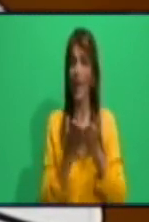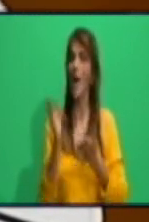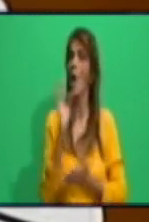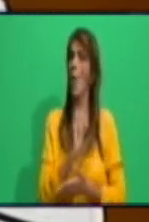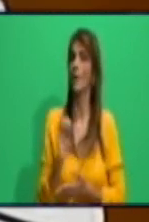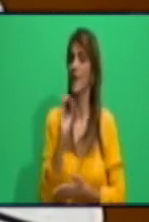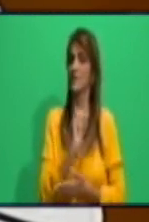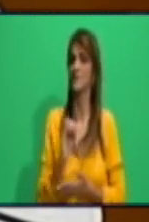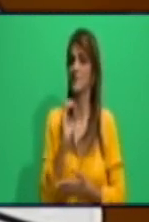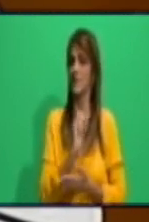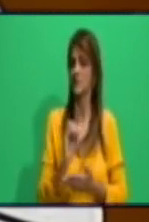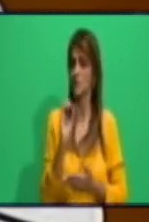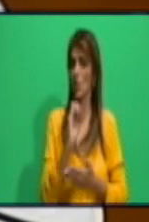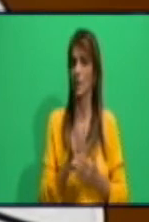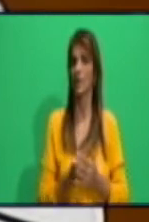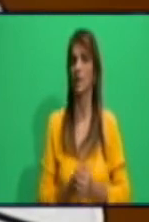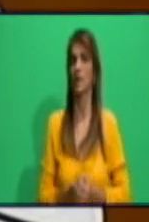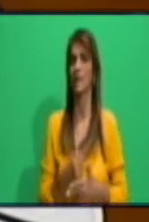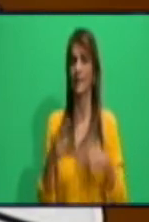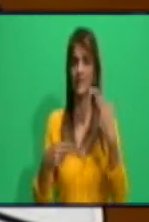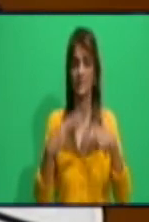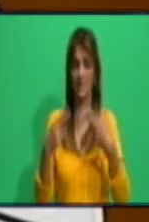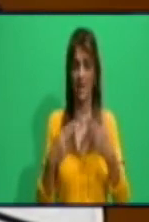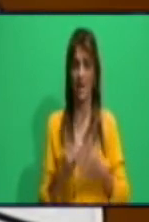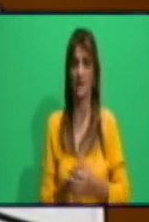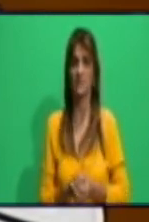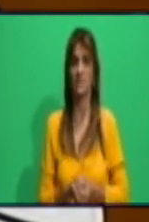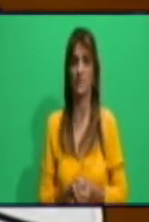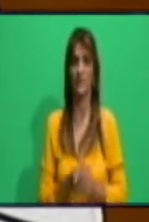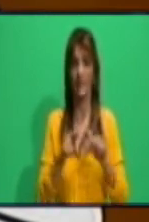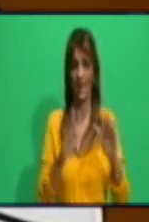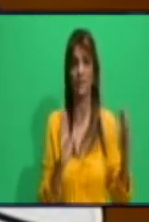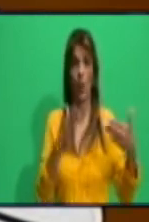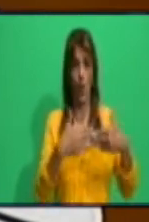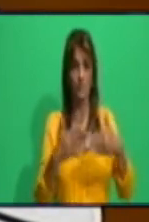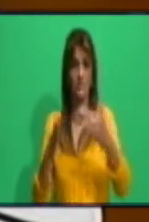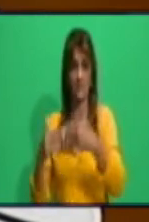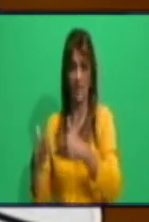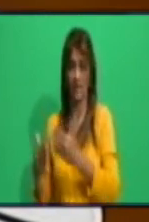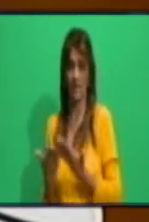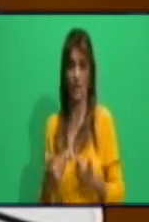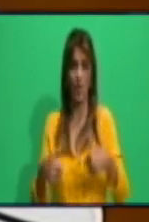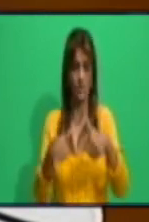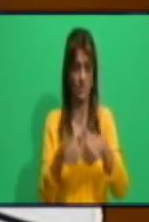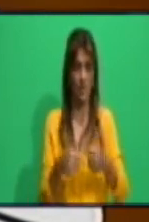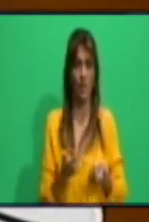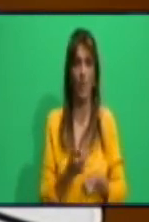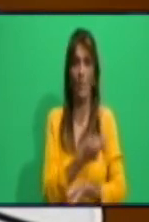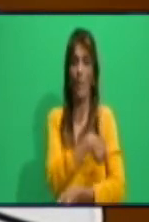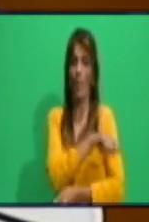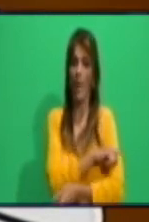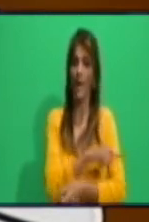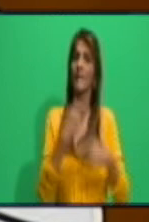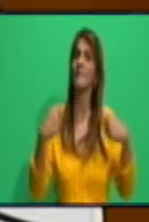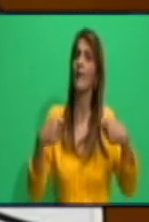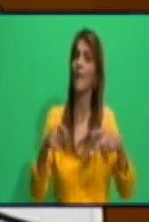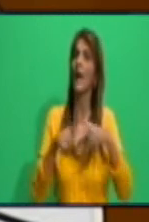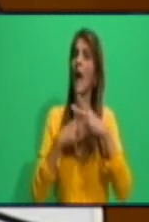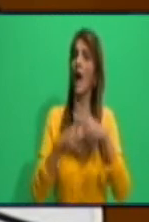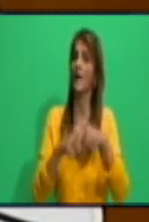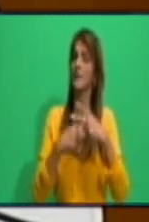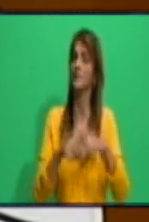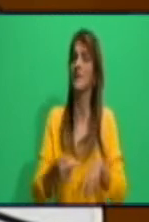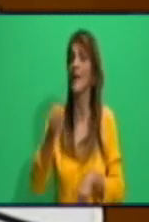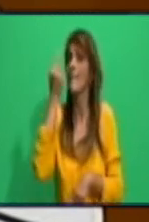la organización, valga la redundancia, de estos cierres estratégicos, de estas zonas en cuarentena, tienen que garantizar, en